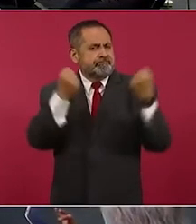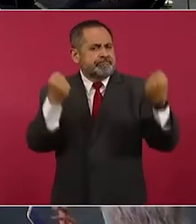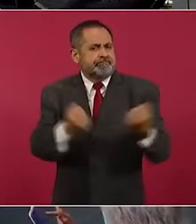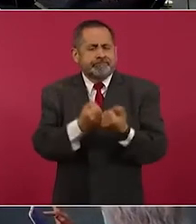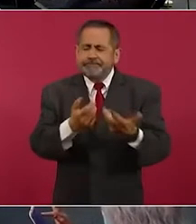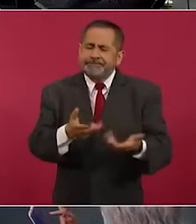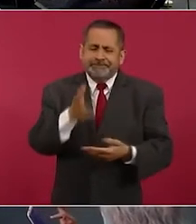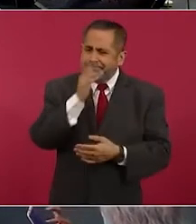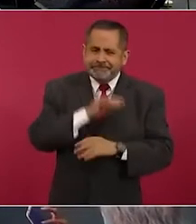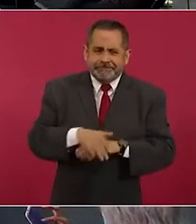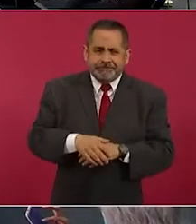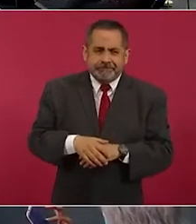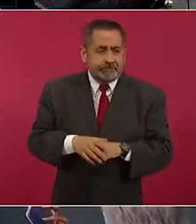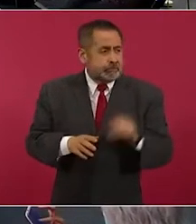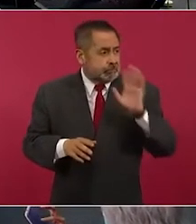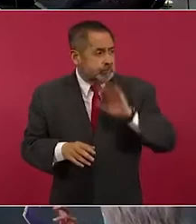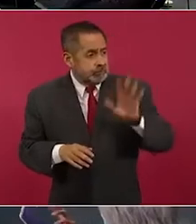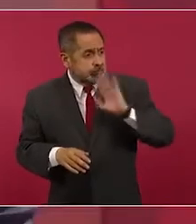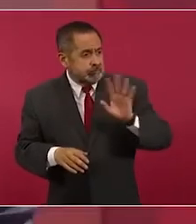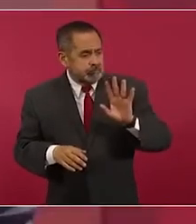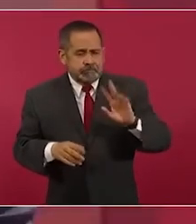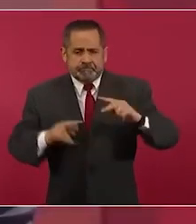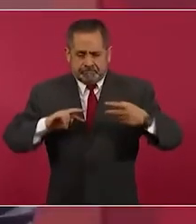El mal hay que enfrentarlo haciendo el bien.